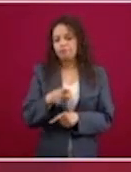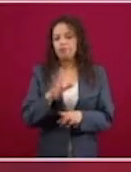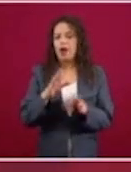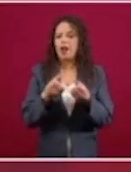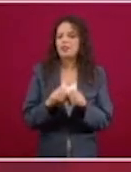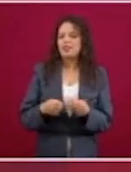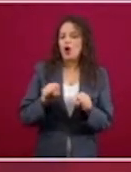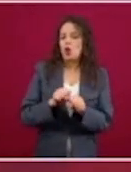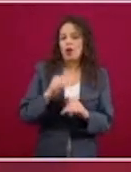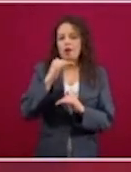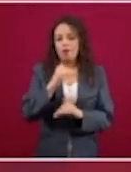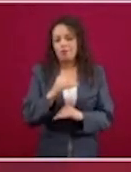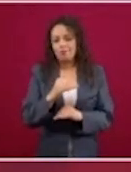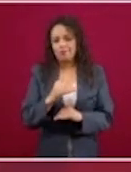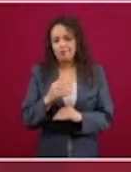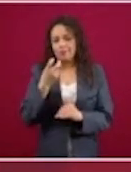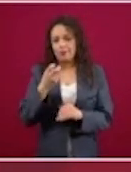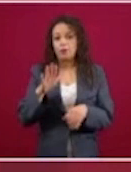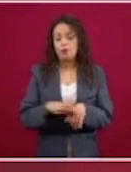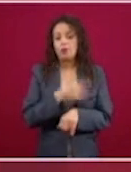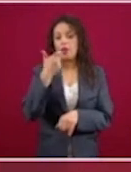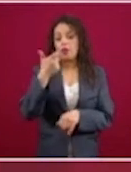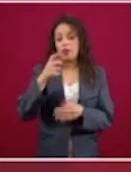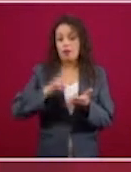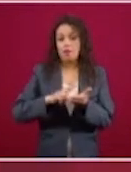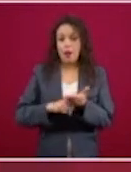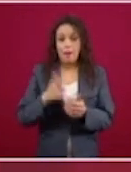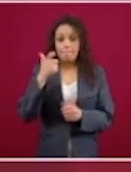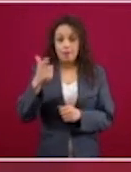esto por la depreciación del peso.